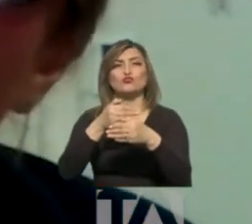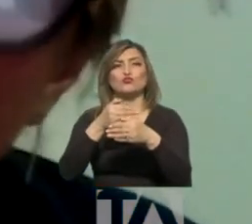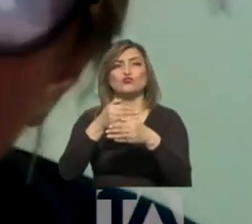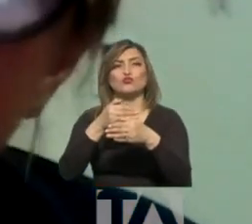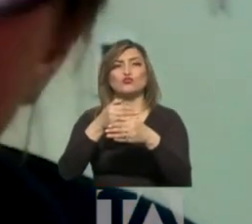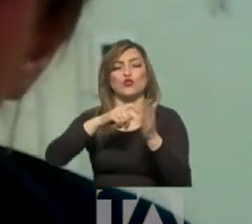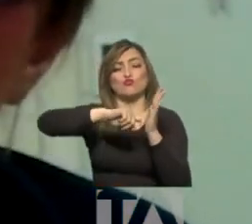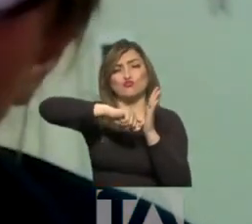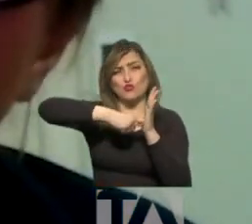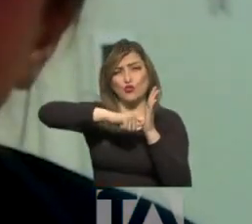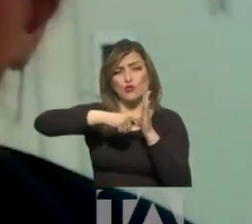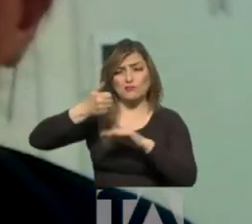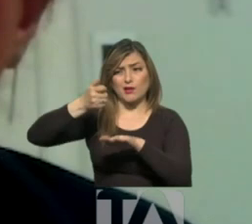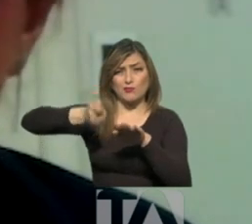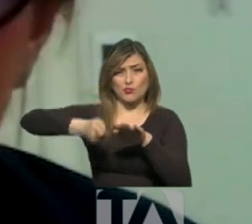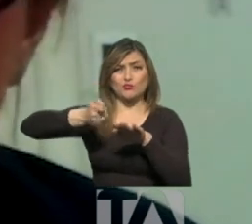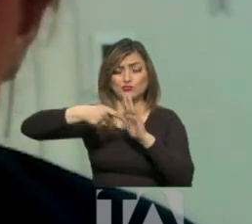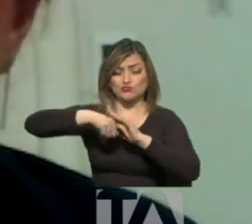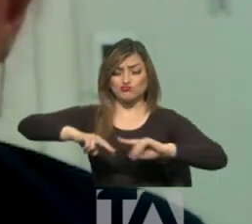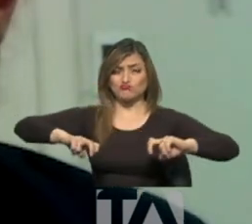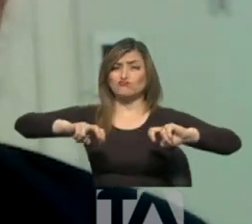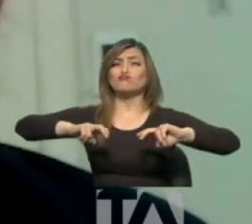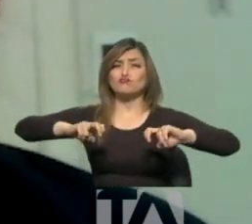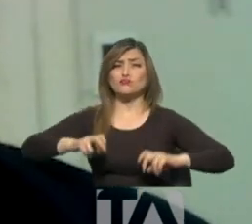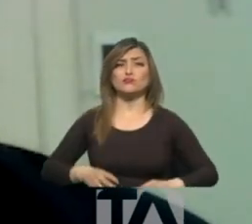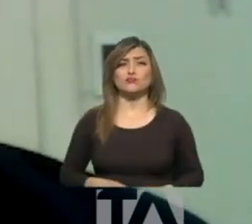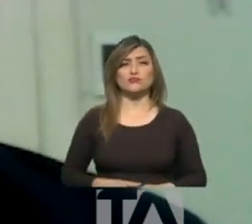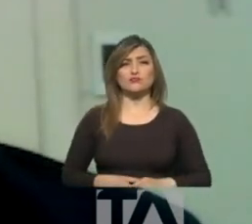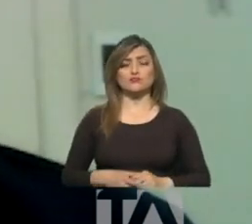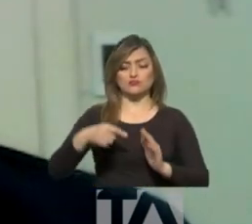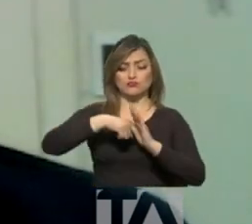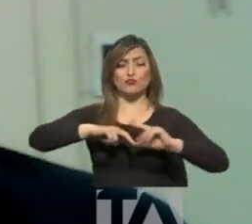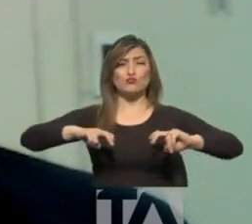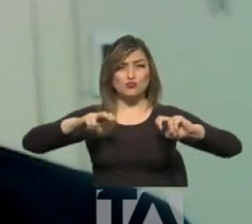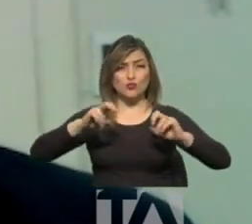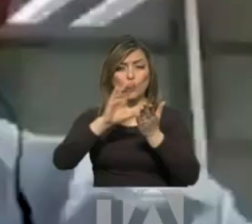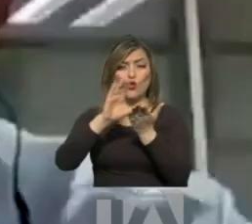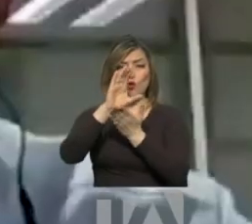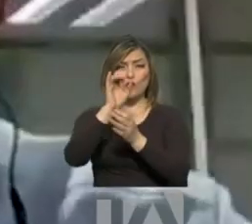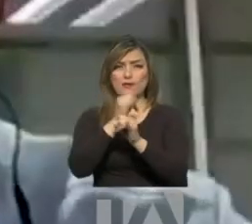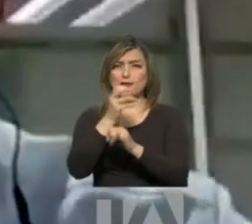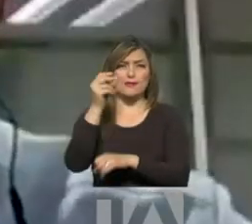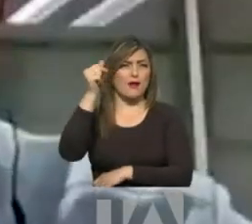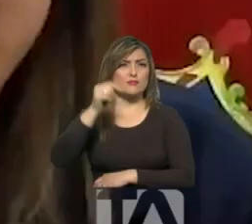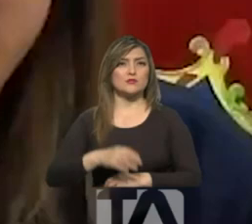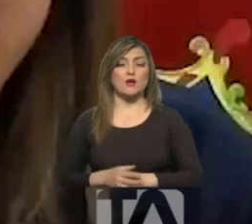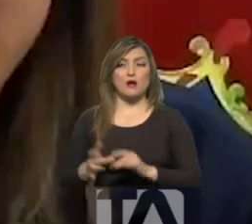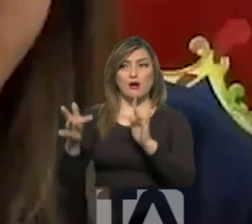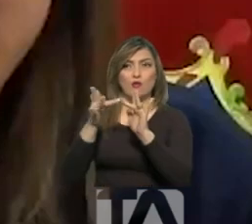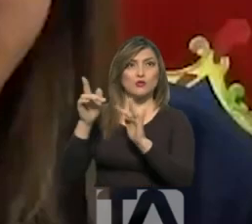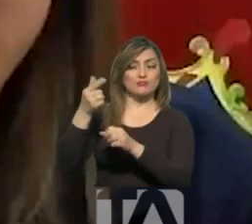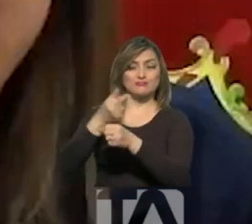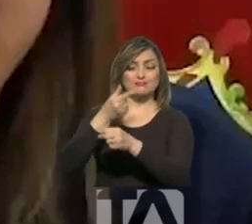de la Contraloría, la Procuraduría y en especial la auditoría que va a hacer el Colegio de Ingenieros. Intentamos contactarnos